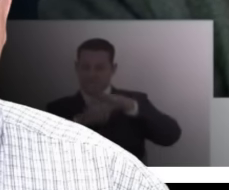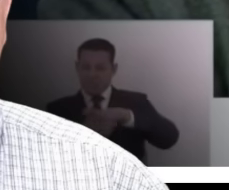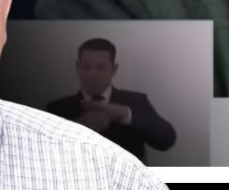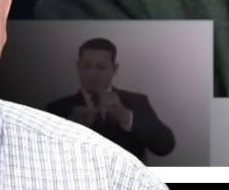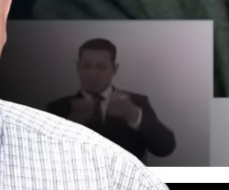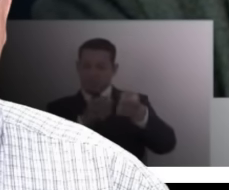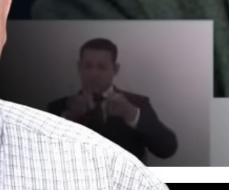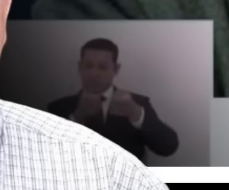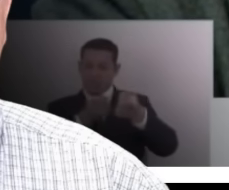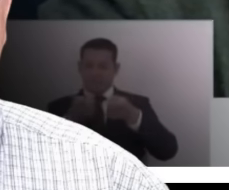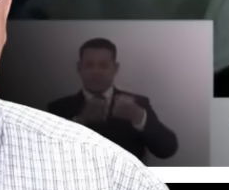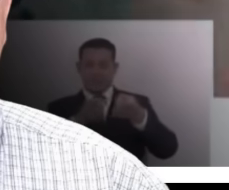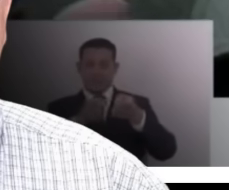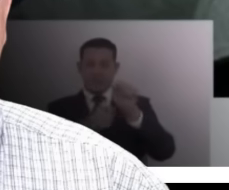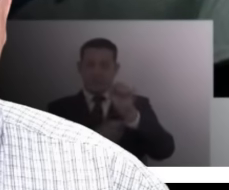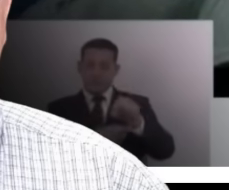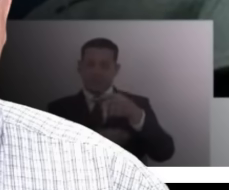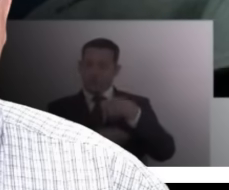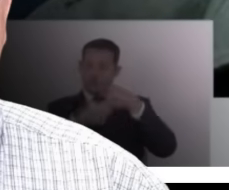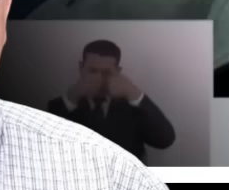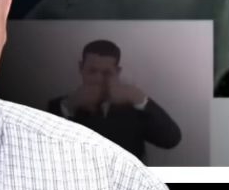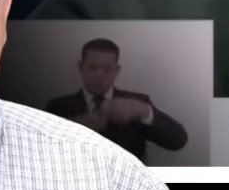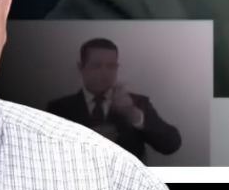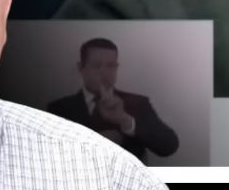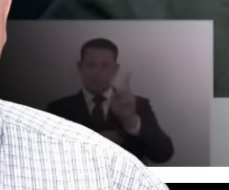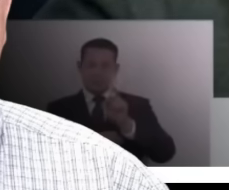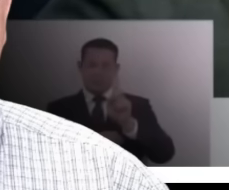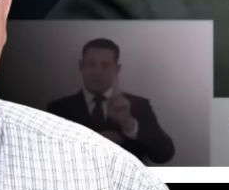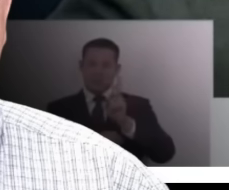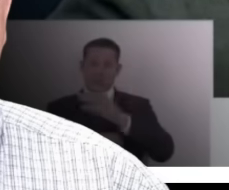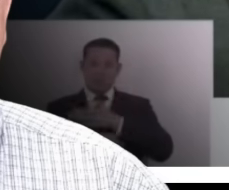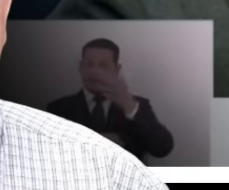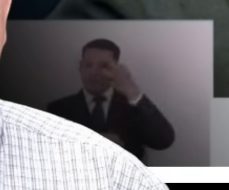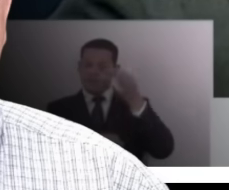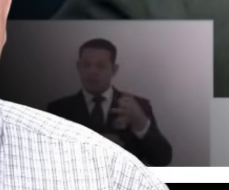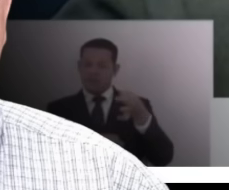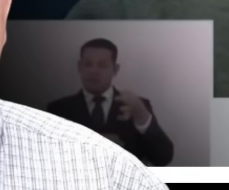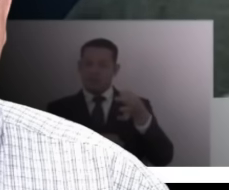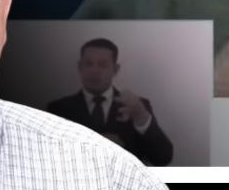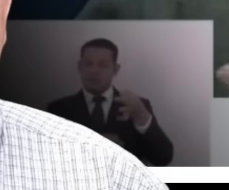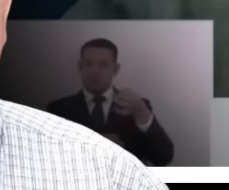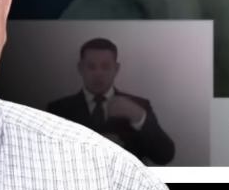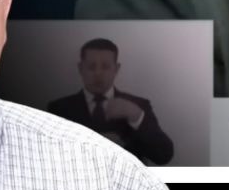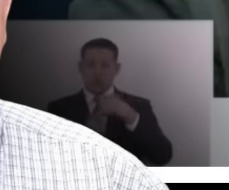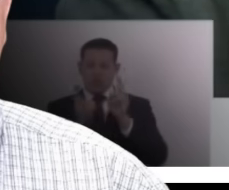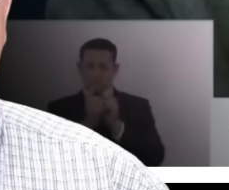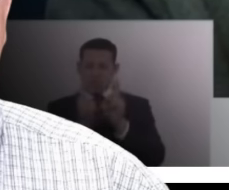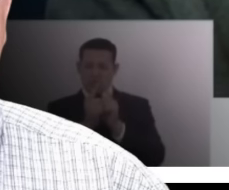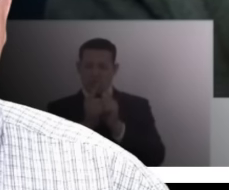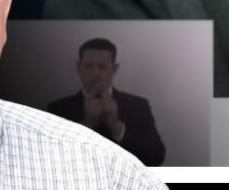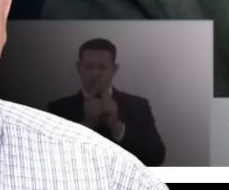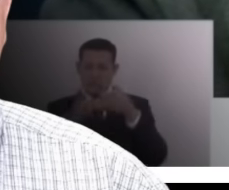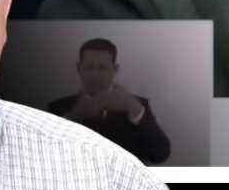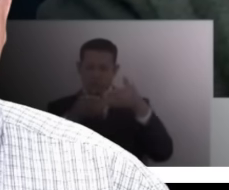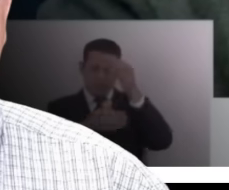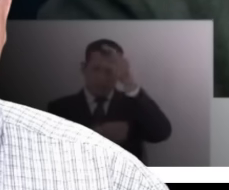para manipular. Y en eso no estoy de acuerdo. Y no porque no tenga fe, y no porque no conozca principios